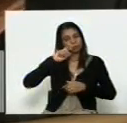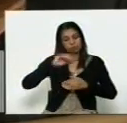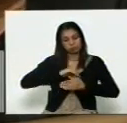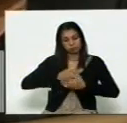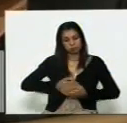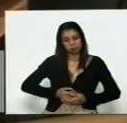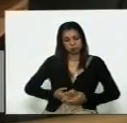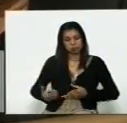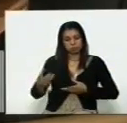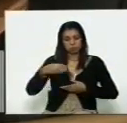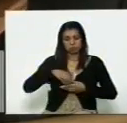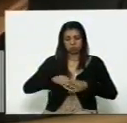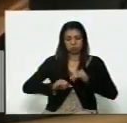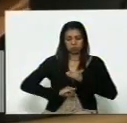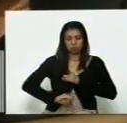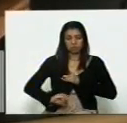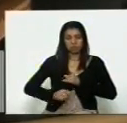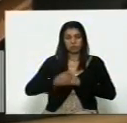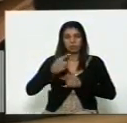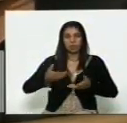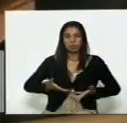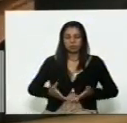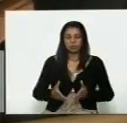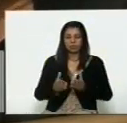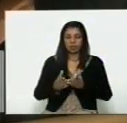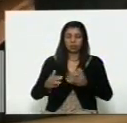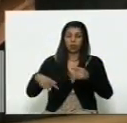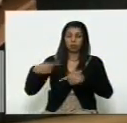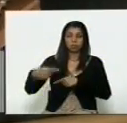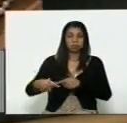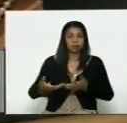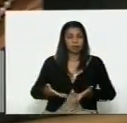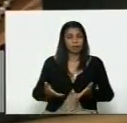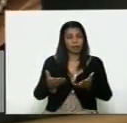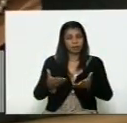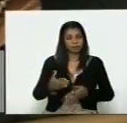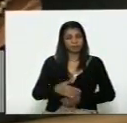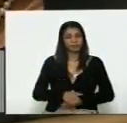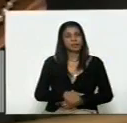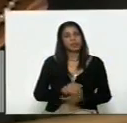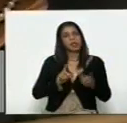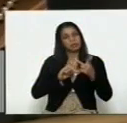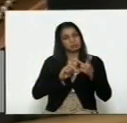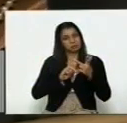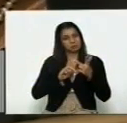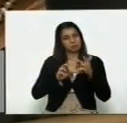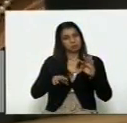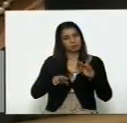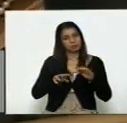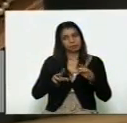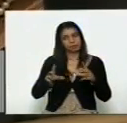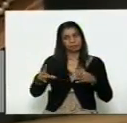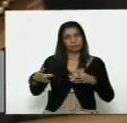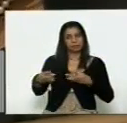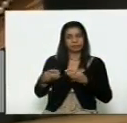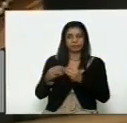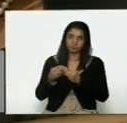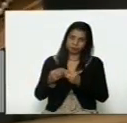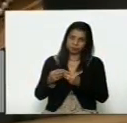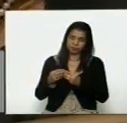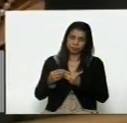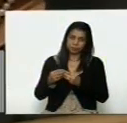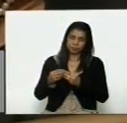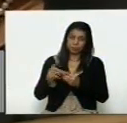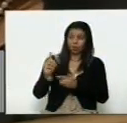trabajo de parto, parto, nacimiento y posparto. Dos, estar acompañadas de al